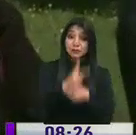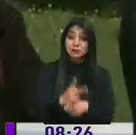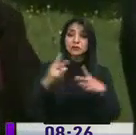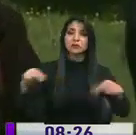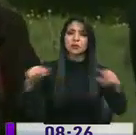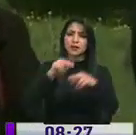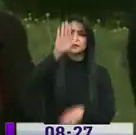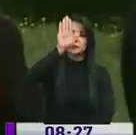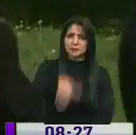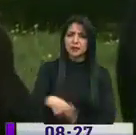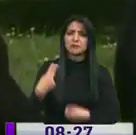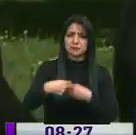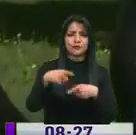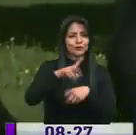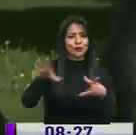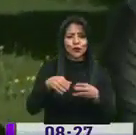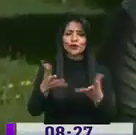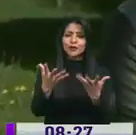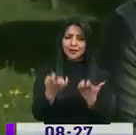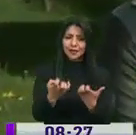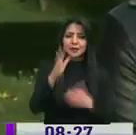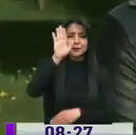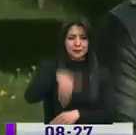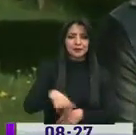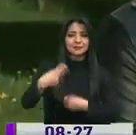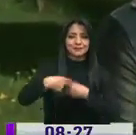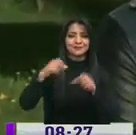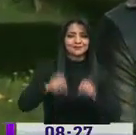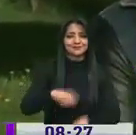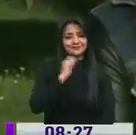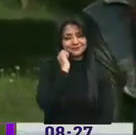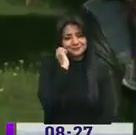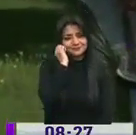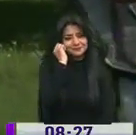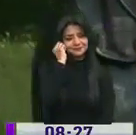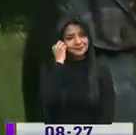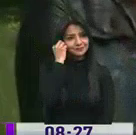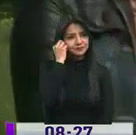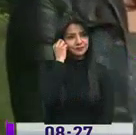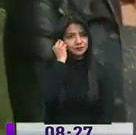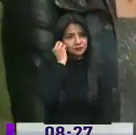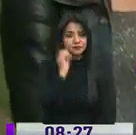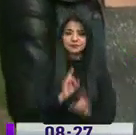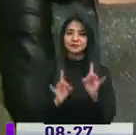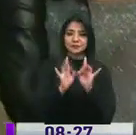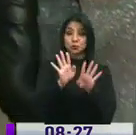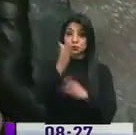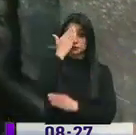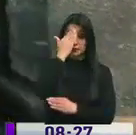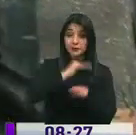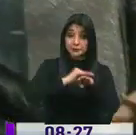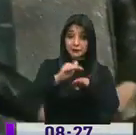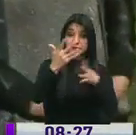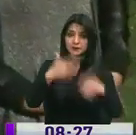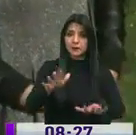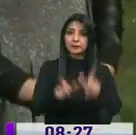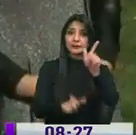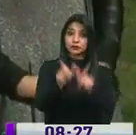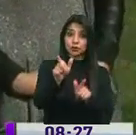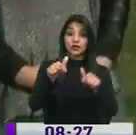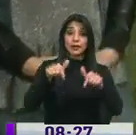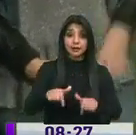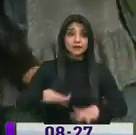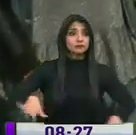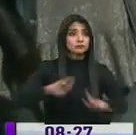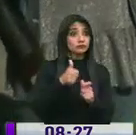naturaleza. Sé que todos queremos y queremos que vengan para participar en esto. Perfecto, así que ya saben, la invitación está dada y también para toda la gente que está en este